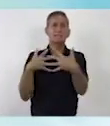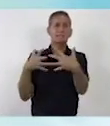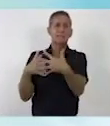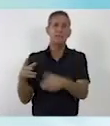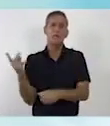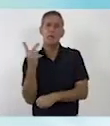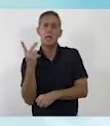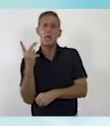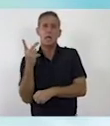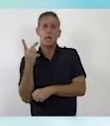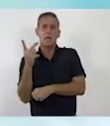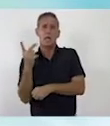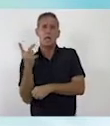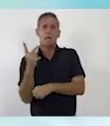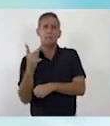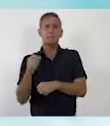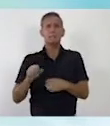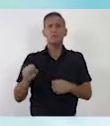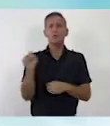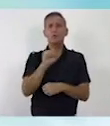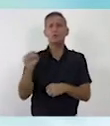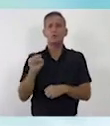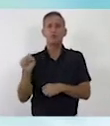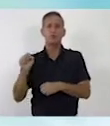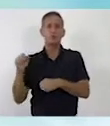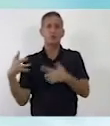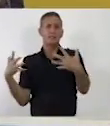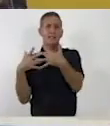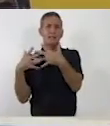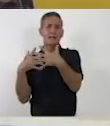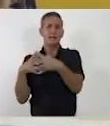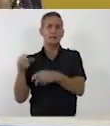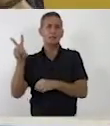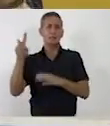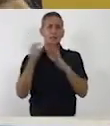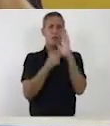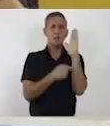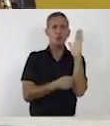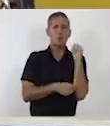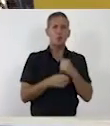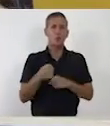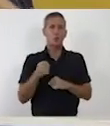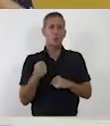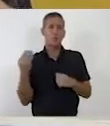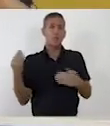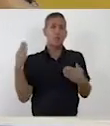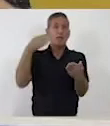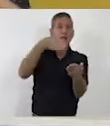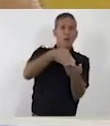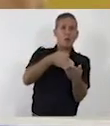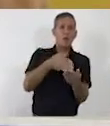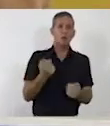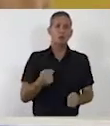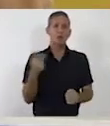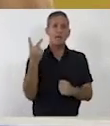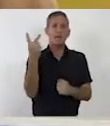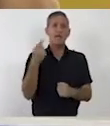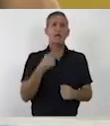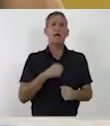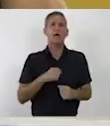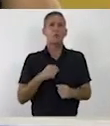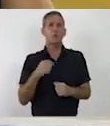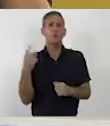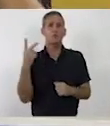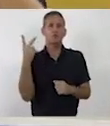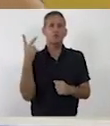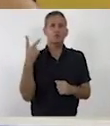estoy analizando en el análisis de la relación de volumen. Fíjense cómo hemos llegado a una expresión, a una segunda expresión